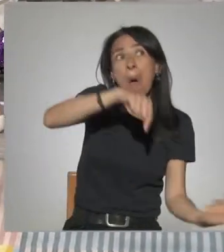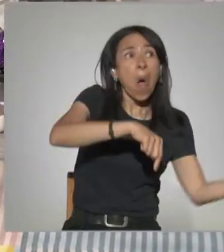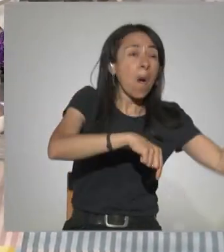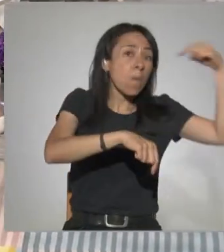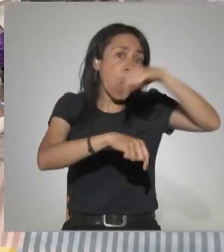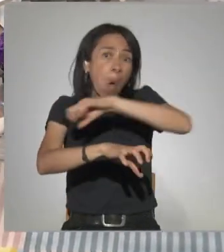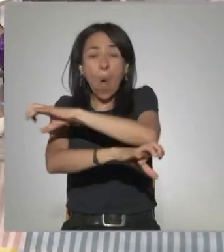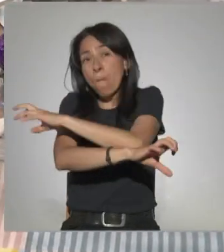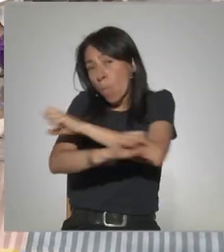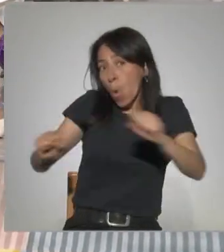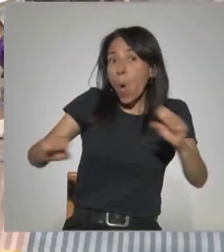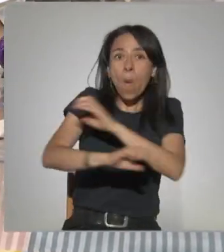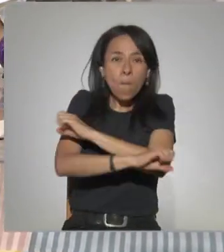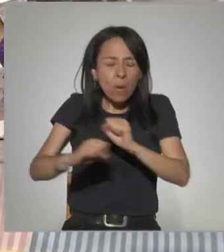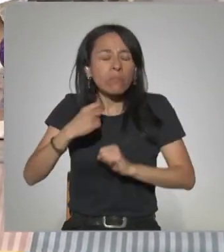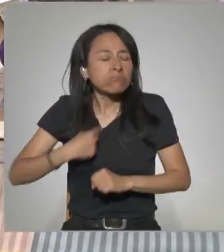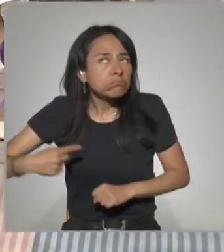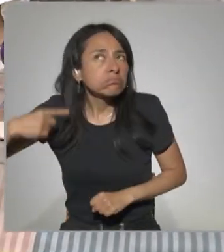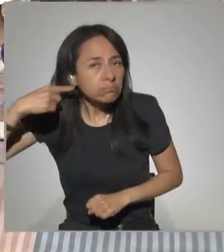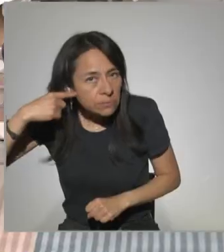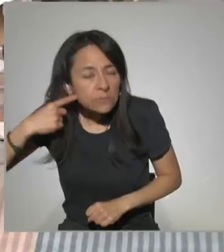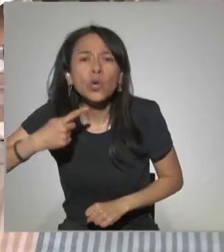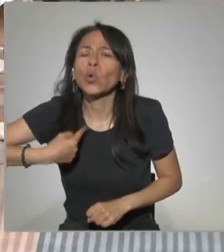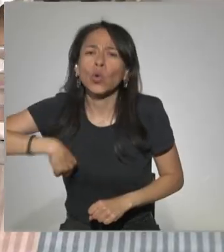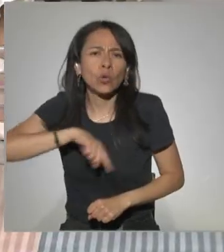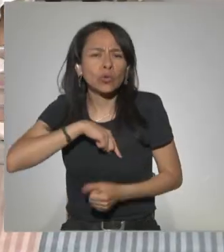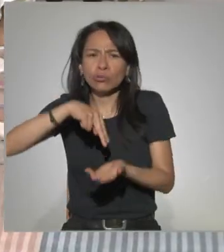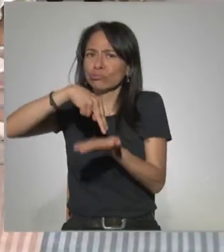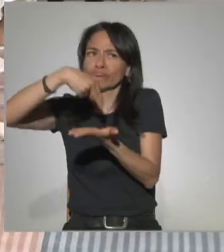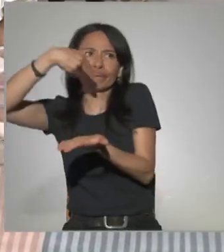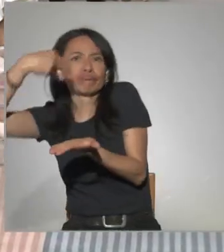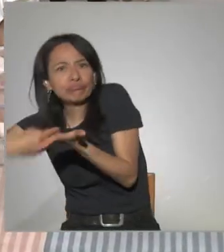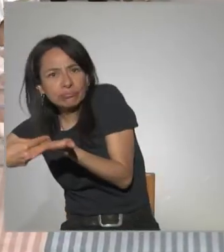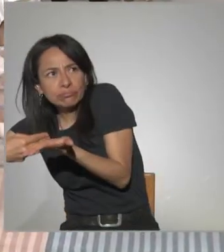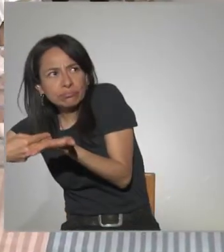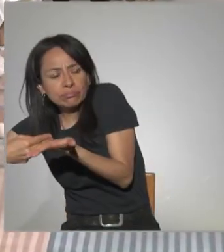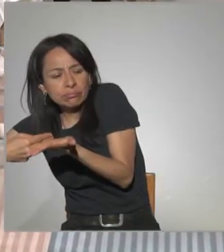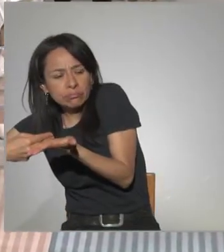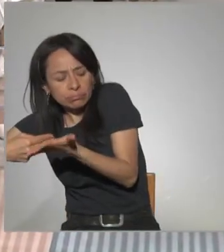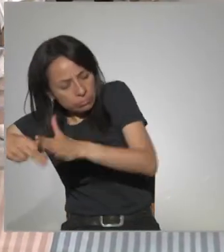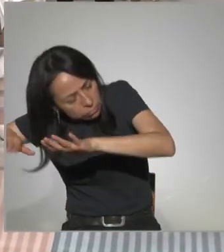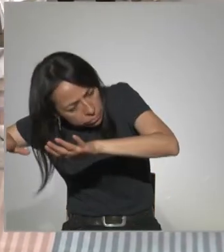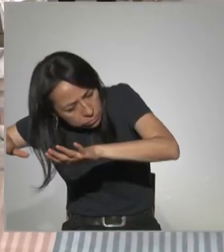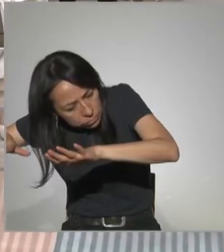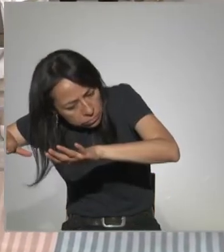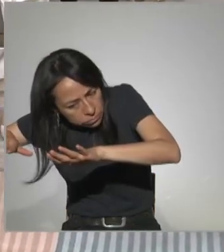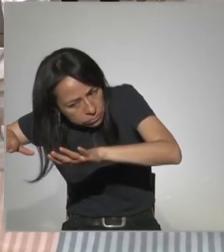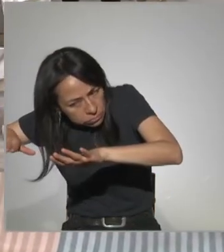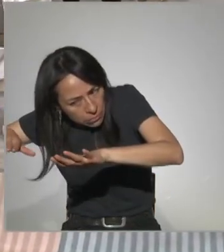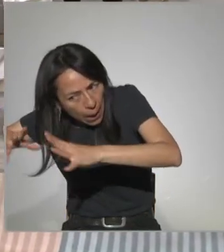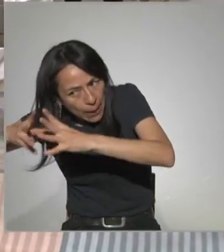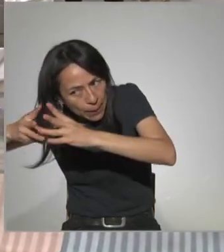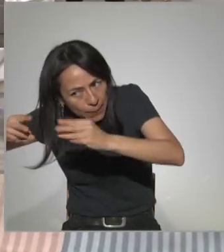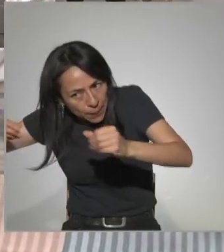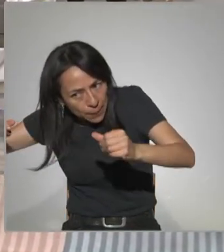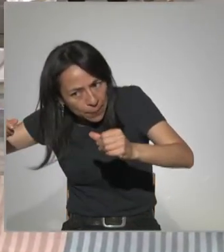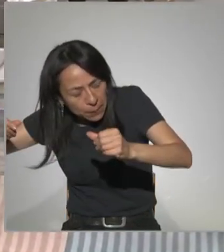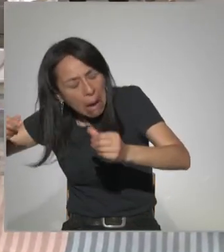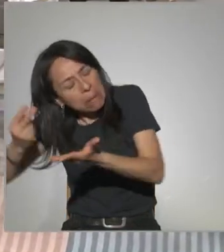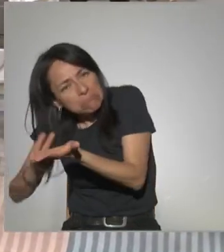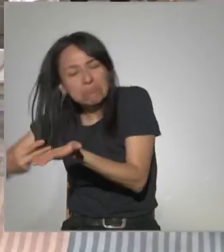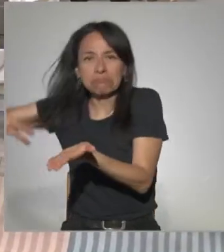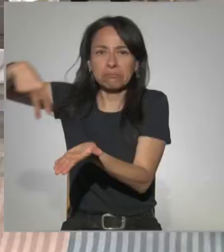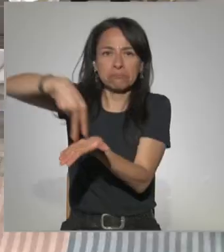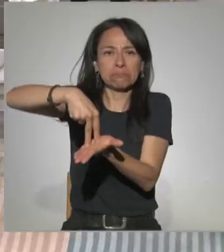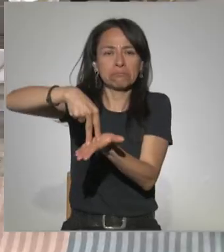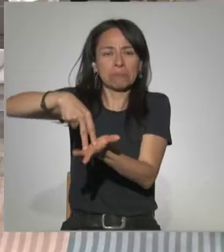amenaza, nos tirábamos al piso, pasaba y ok, seguíamos al mercado, que es un mucho lo que